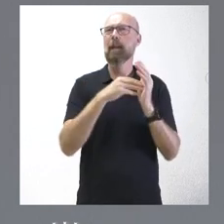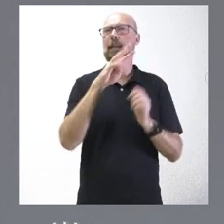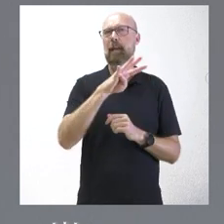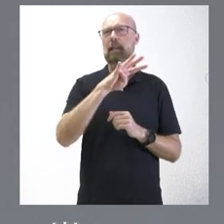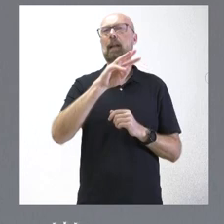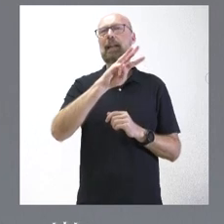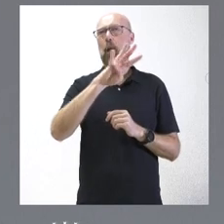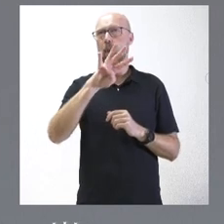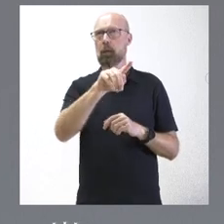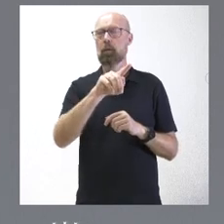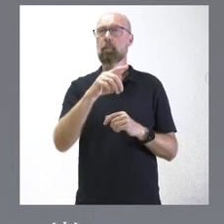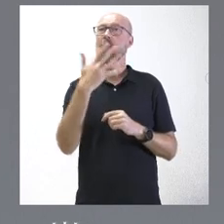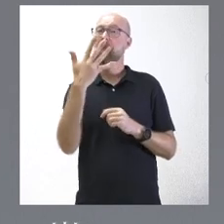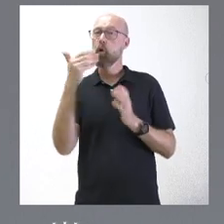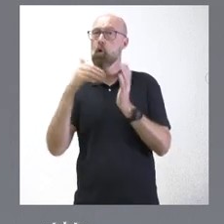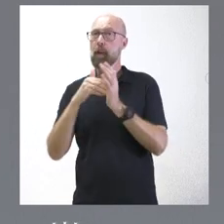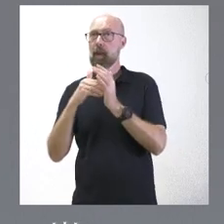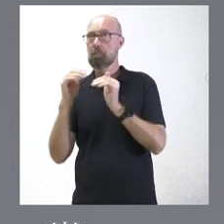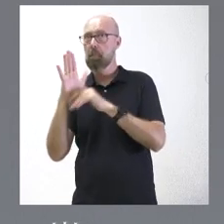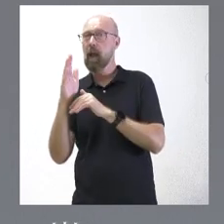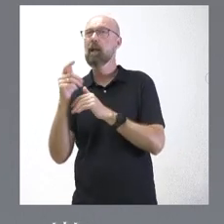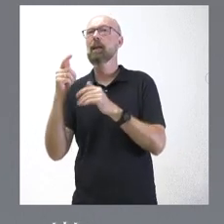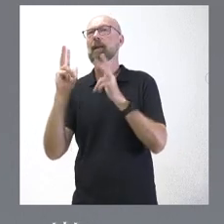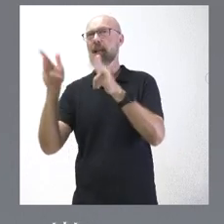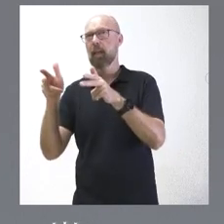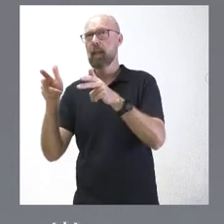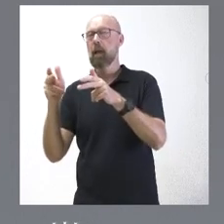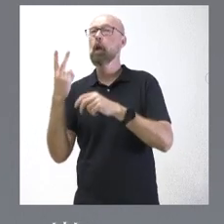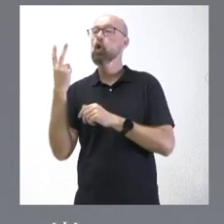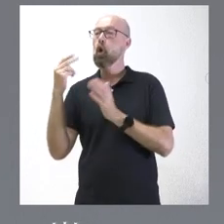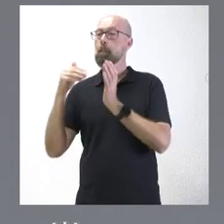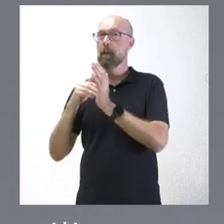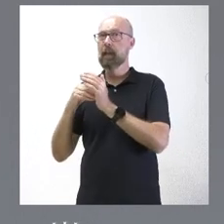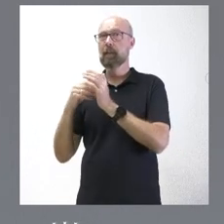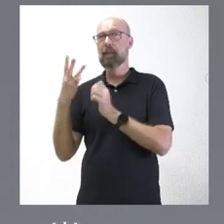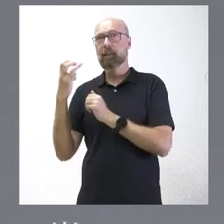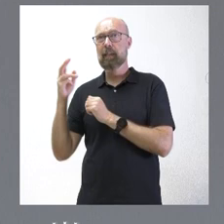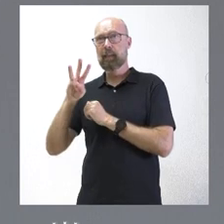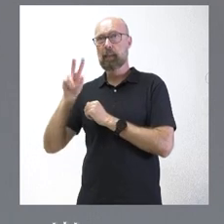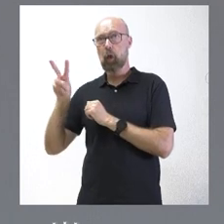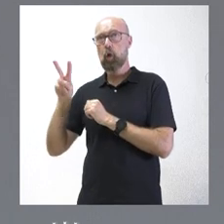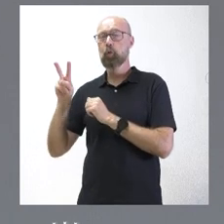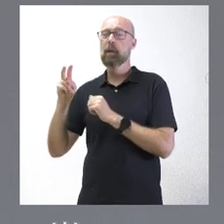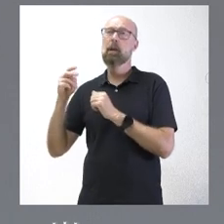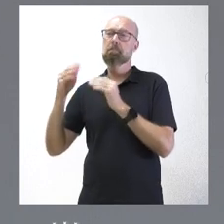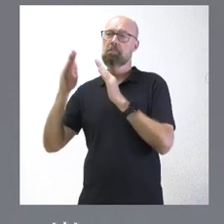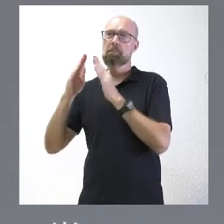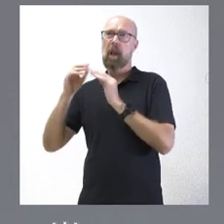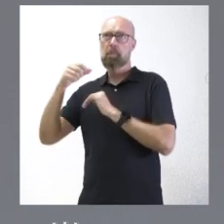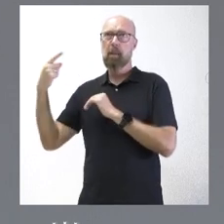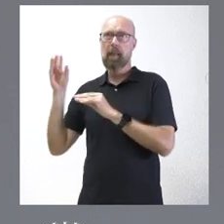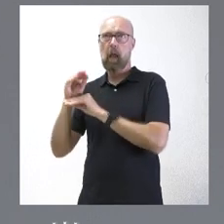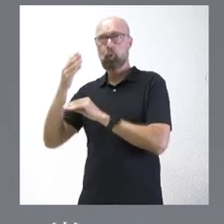5.164 son en residencias 2.332 plazas son en viviendas tuteladas y